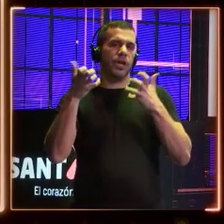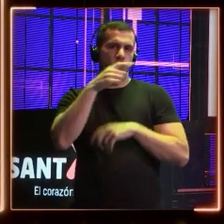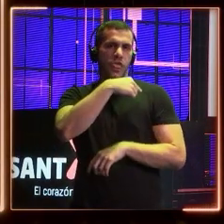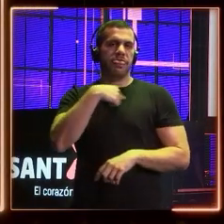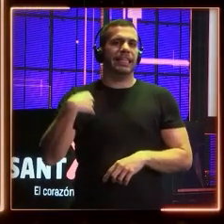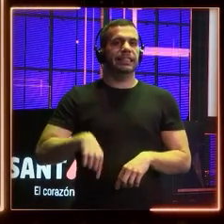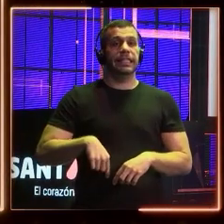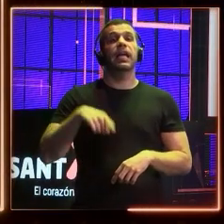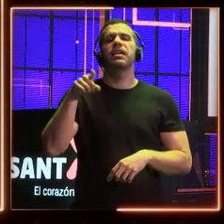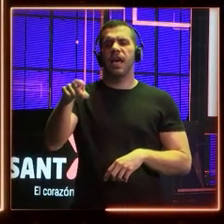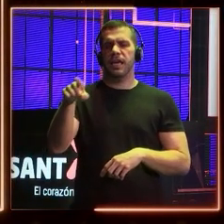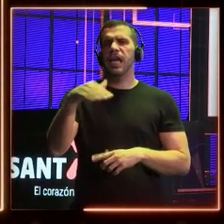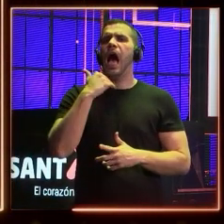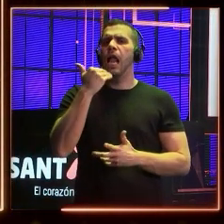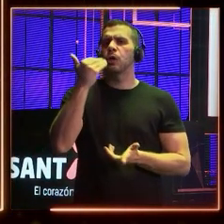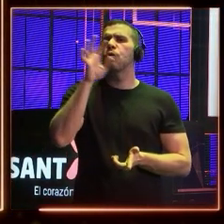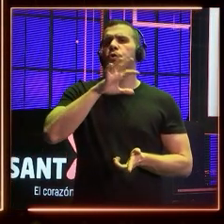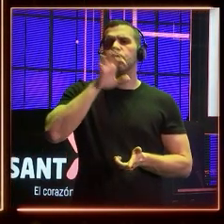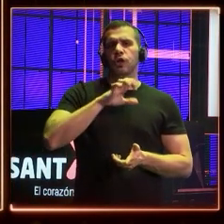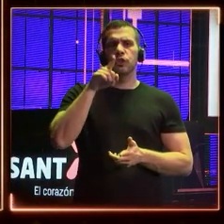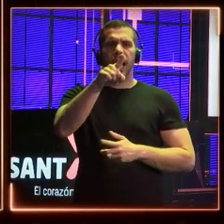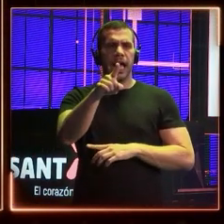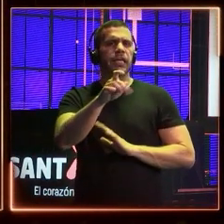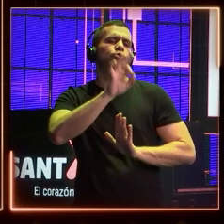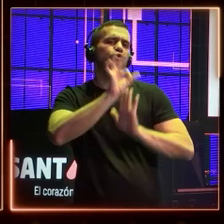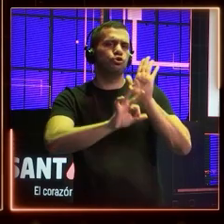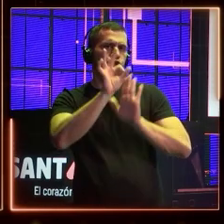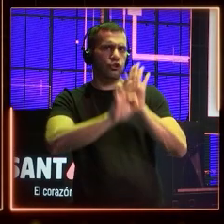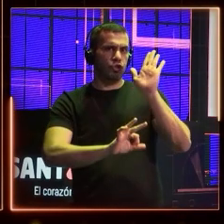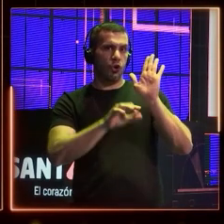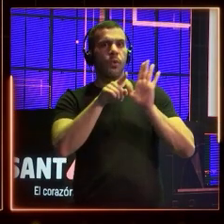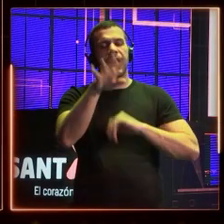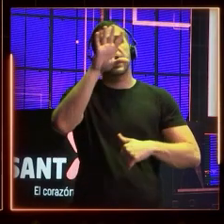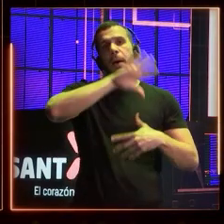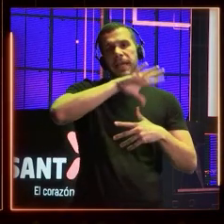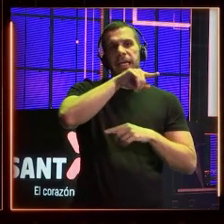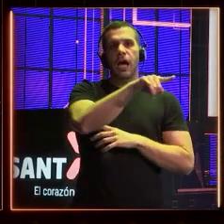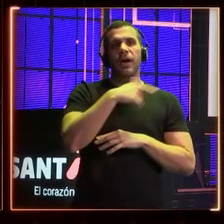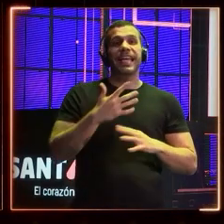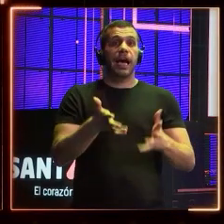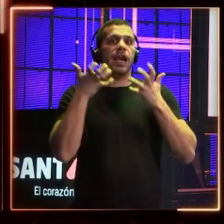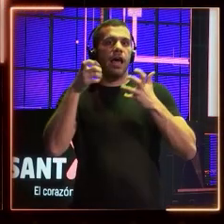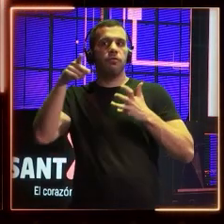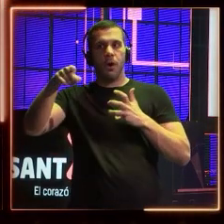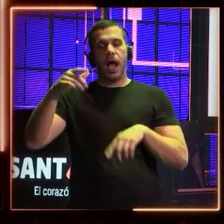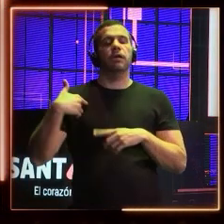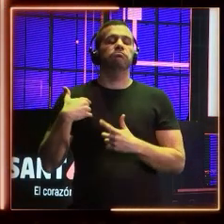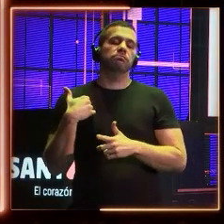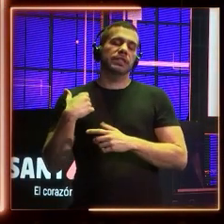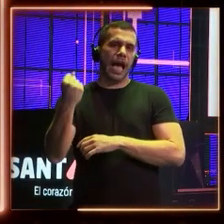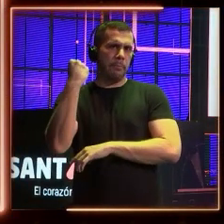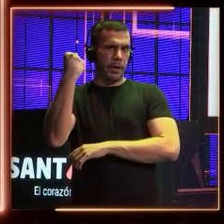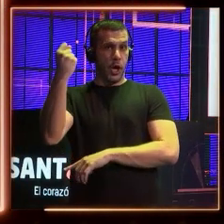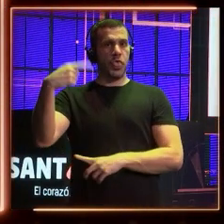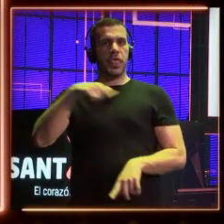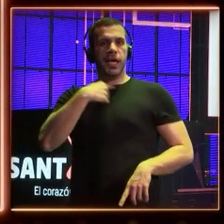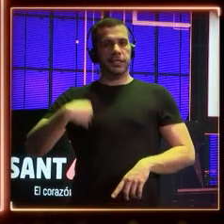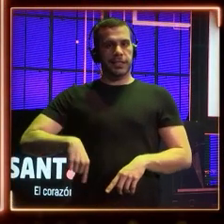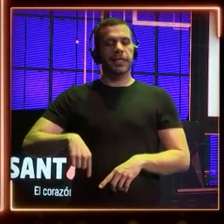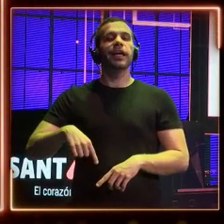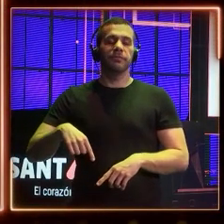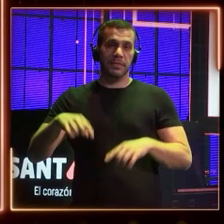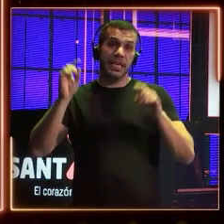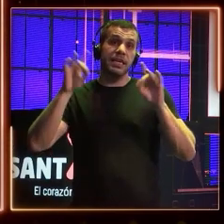producir un efecto curioso en el que tenías un software americano ganando al campeón mundial de go en China como también lo fue en su momento el que una máquina